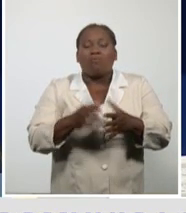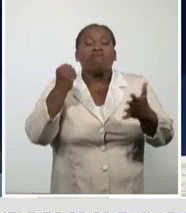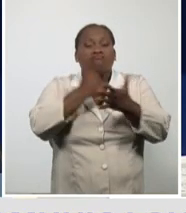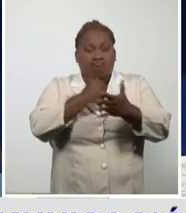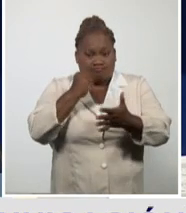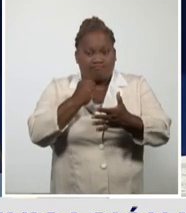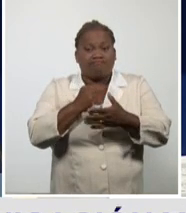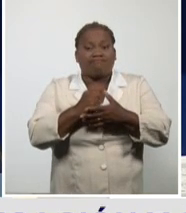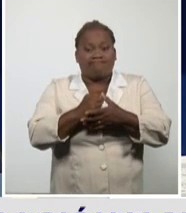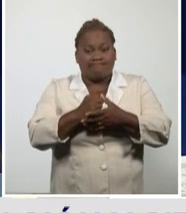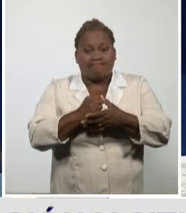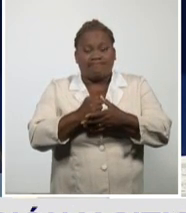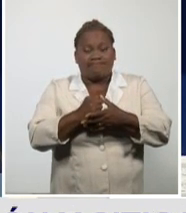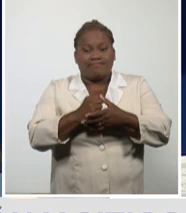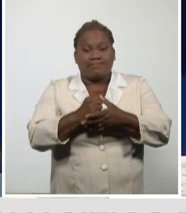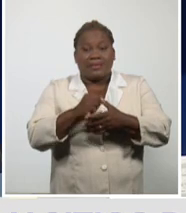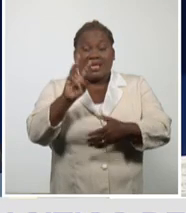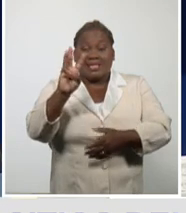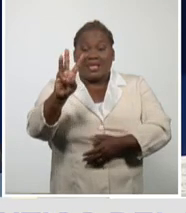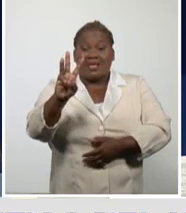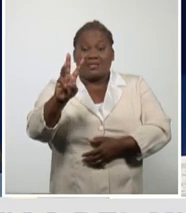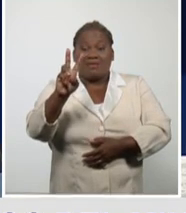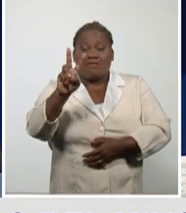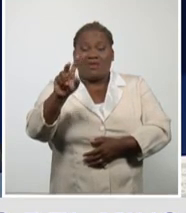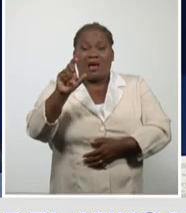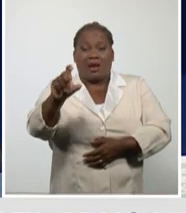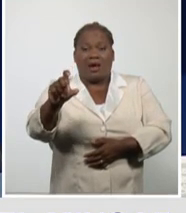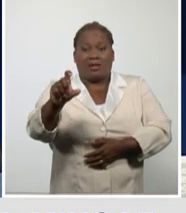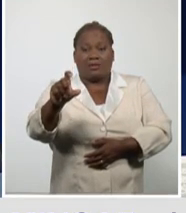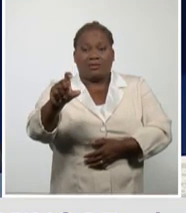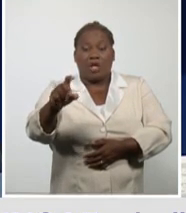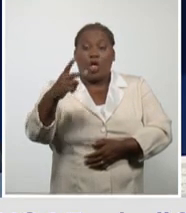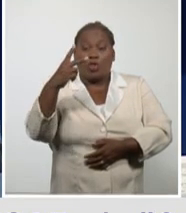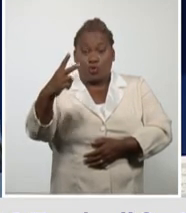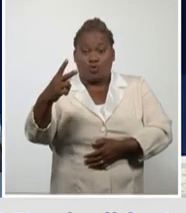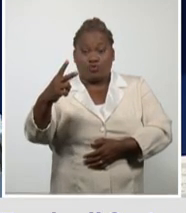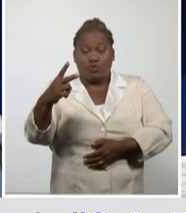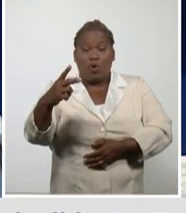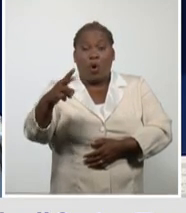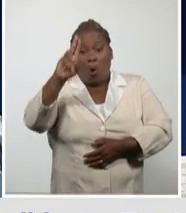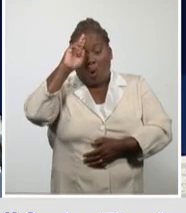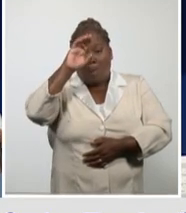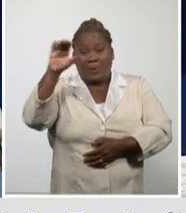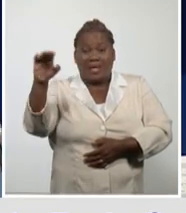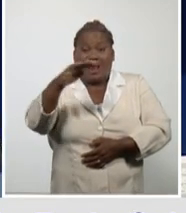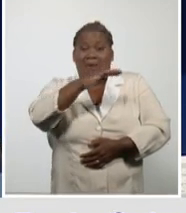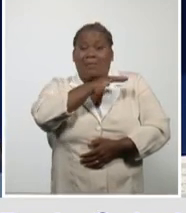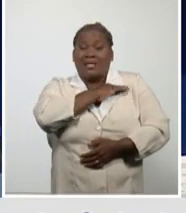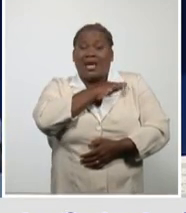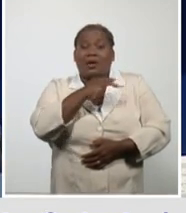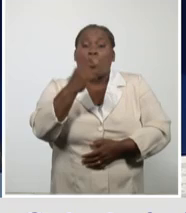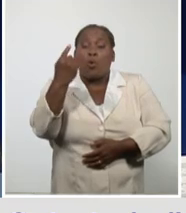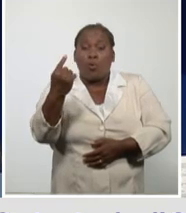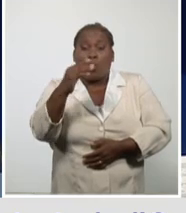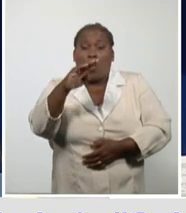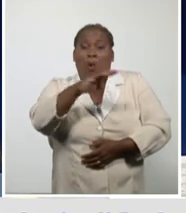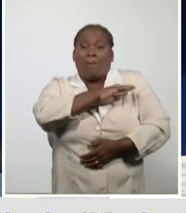críticos, son 3 de Villa Clara, 2 en el Hospital Celestino Hernández, 1 en el Hospital Militar Manuel